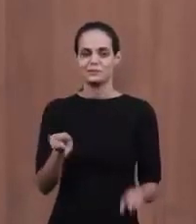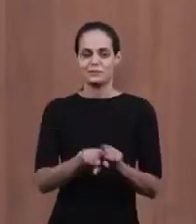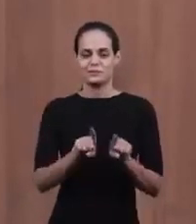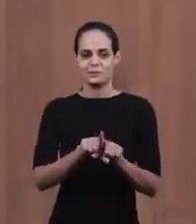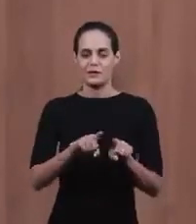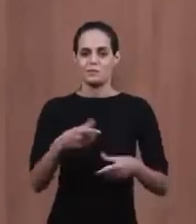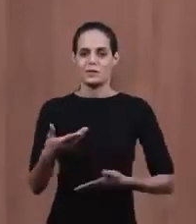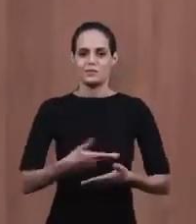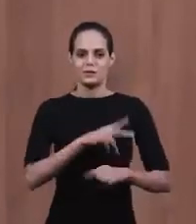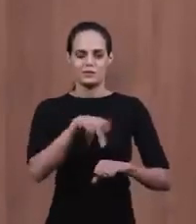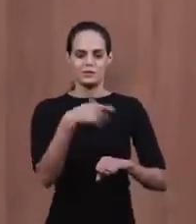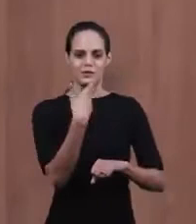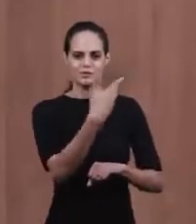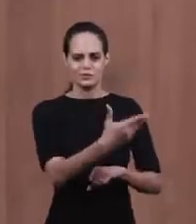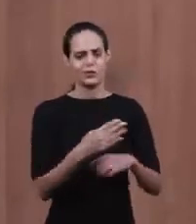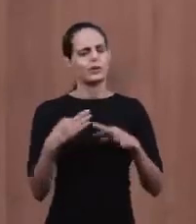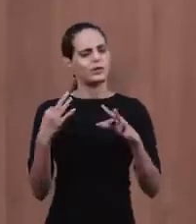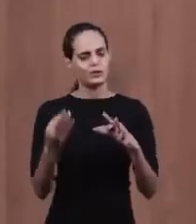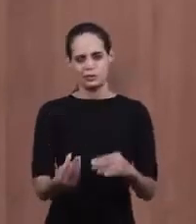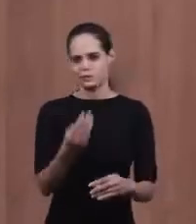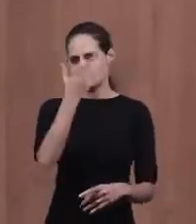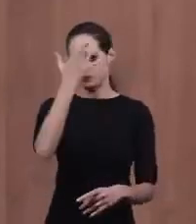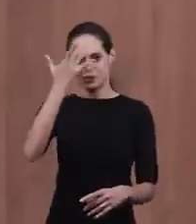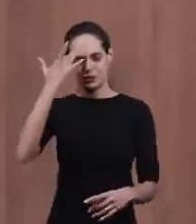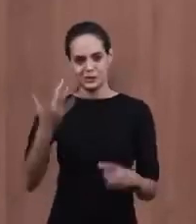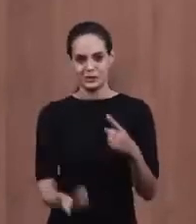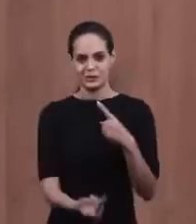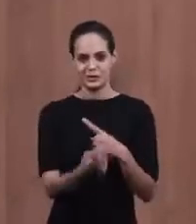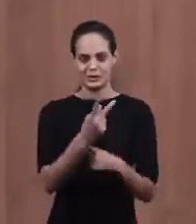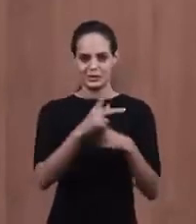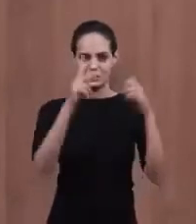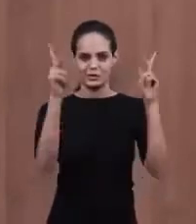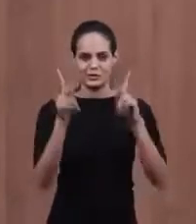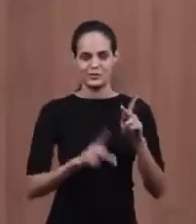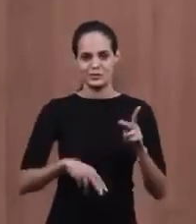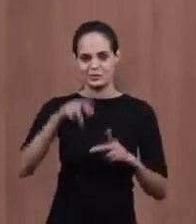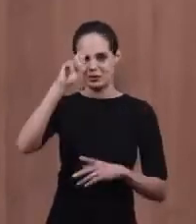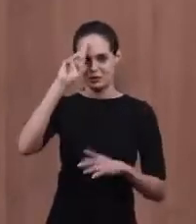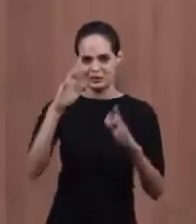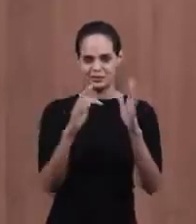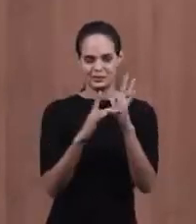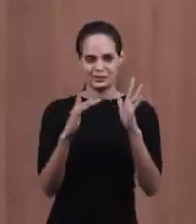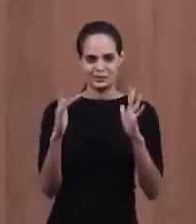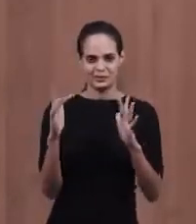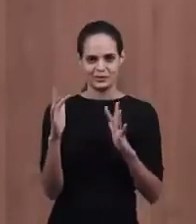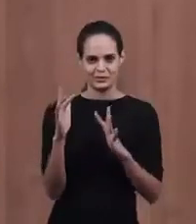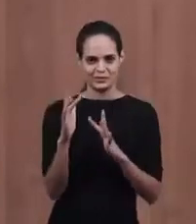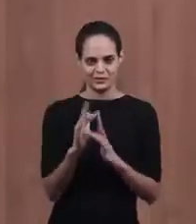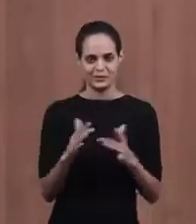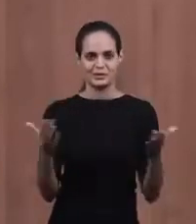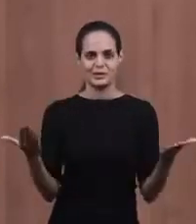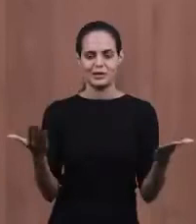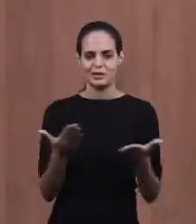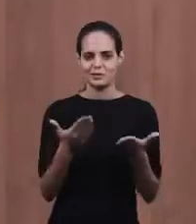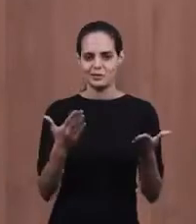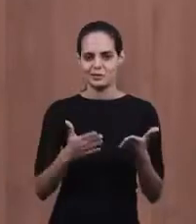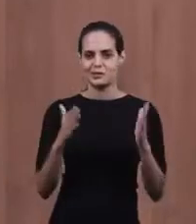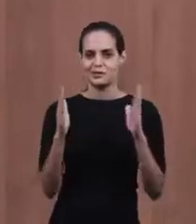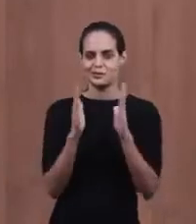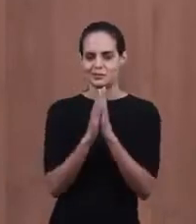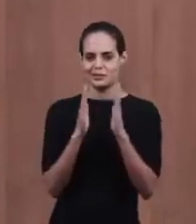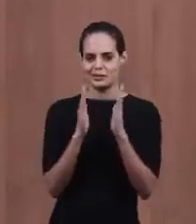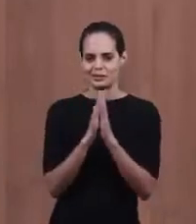del exterior y a todos los que nos están viendo con la paz del Señor. Vamos a hacer una